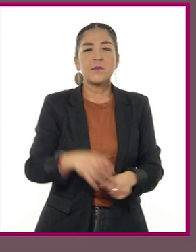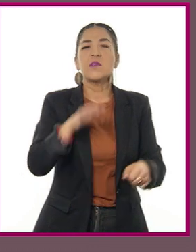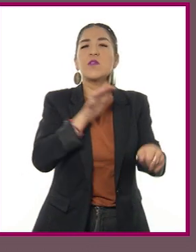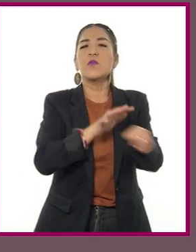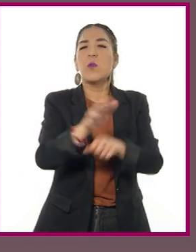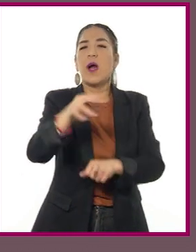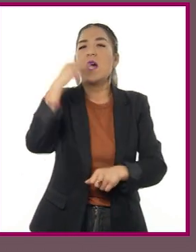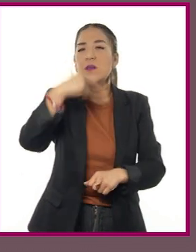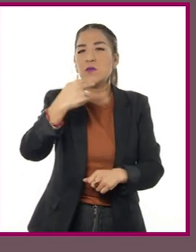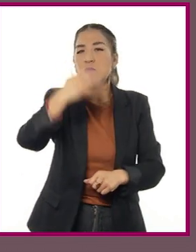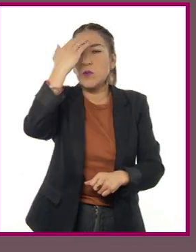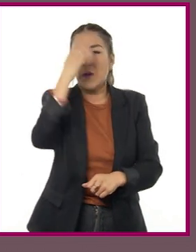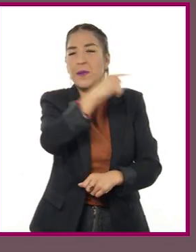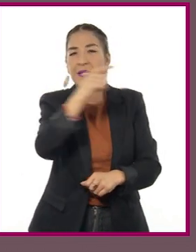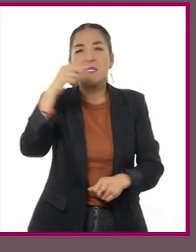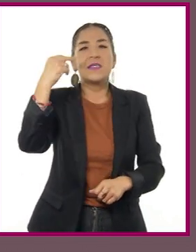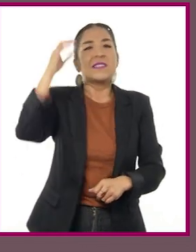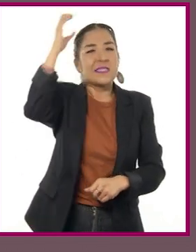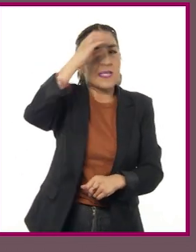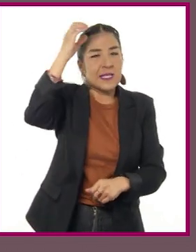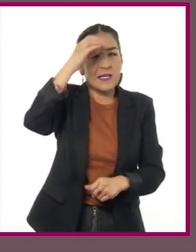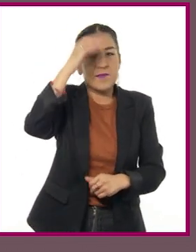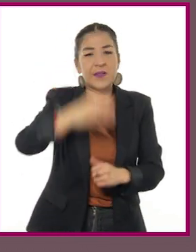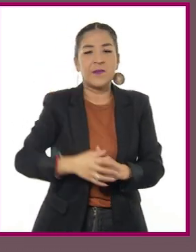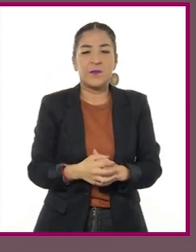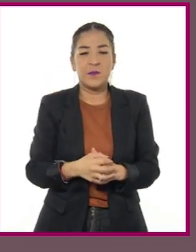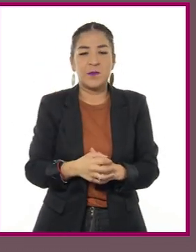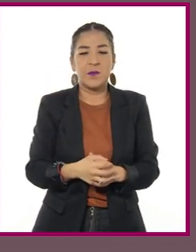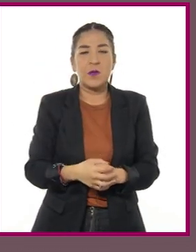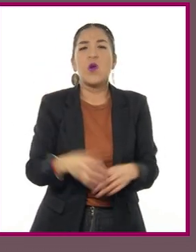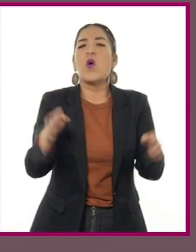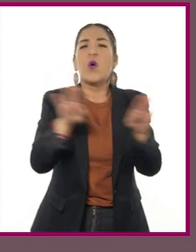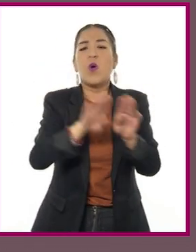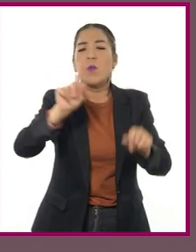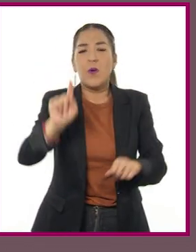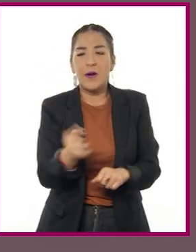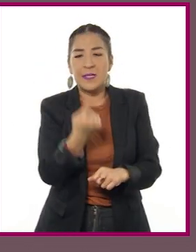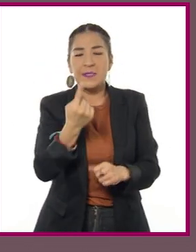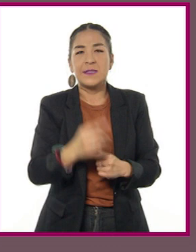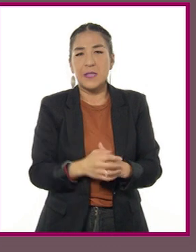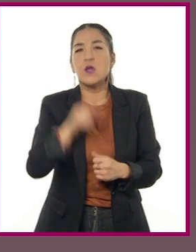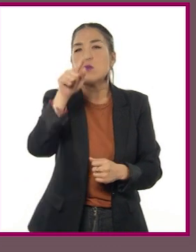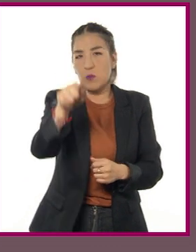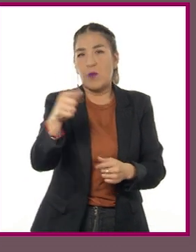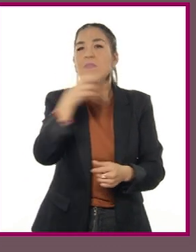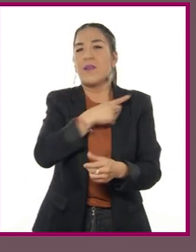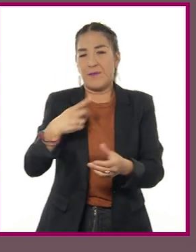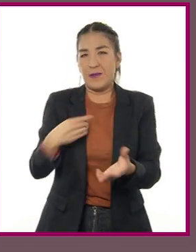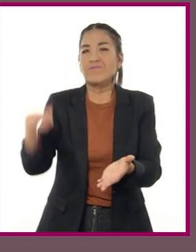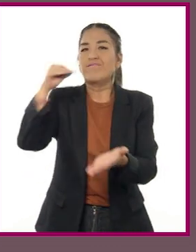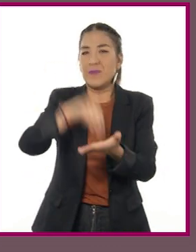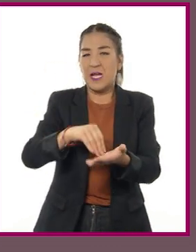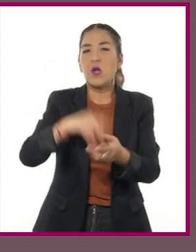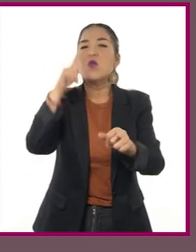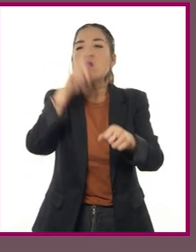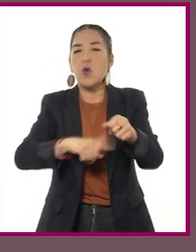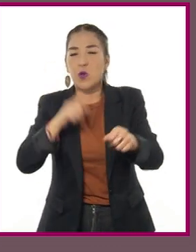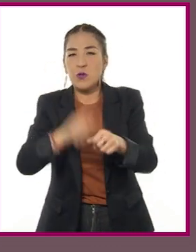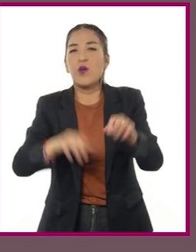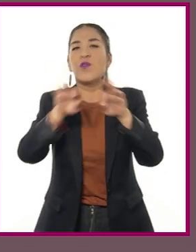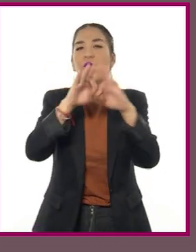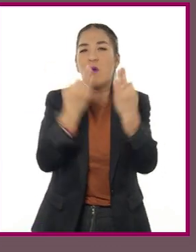su nombre científico? 2. ¿Cómo es? Incluyan su color, tamaño y